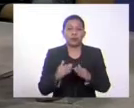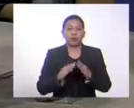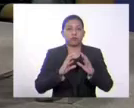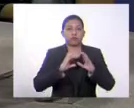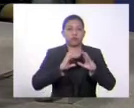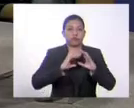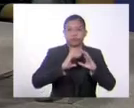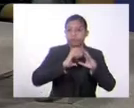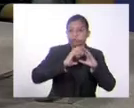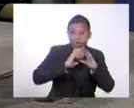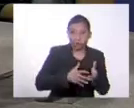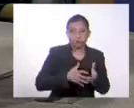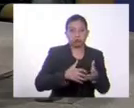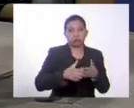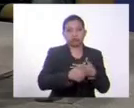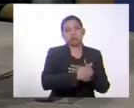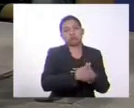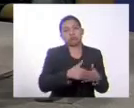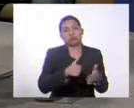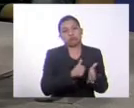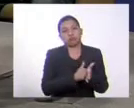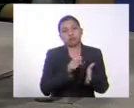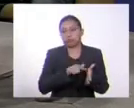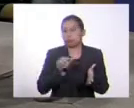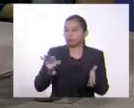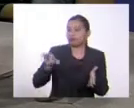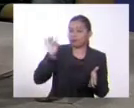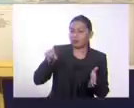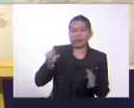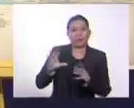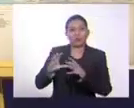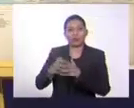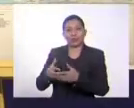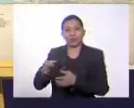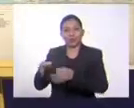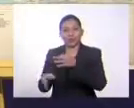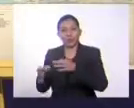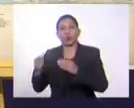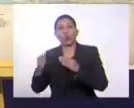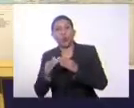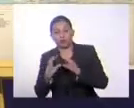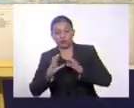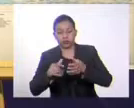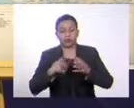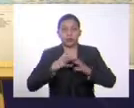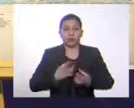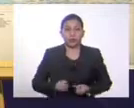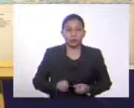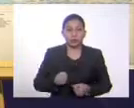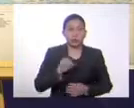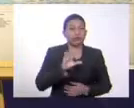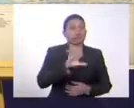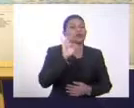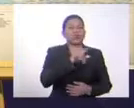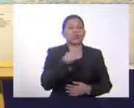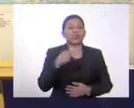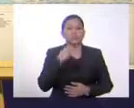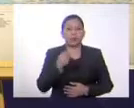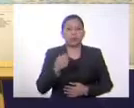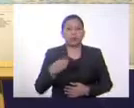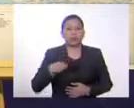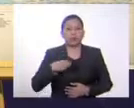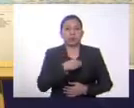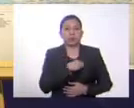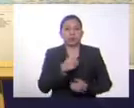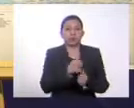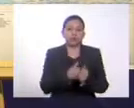también el Ejecutivo es quien nombra a los ministros. Así es. Y tenemos diferentes ministerios en el país, ¿verdad? Por citar algunos, tenemos